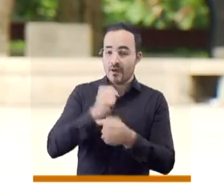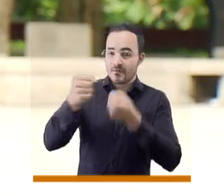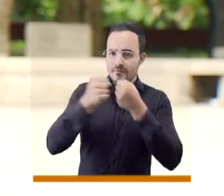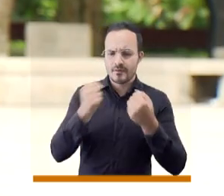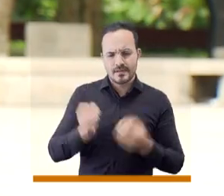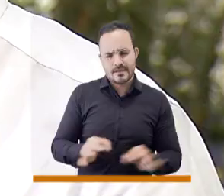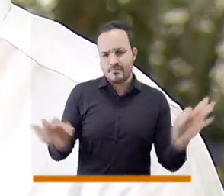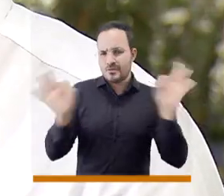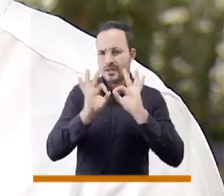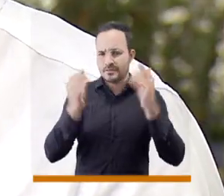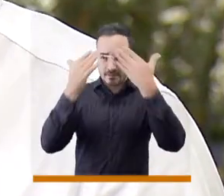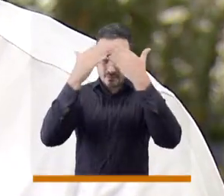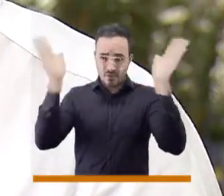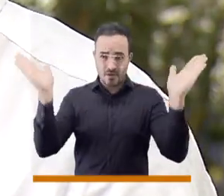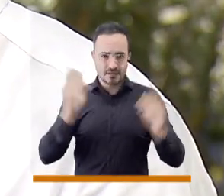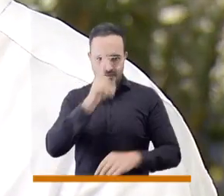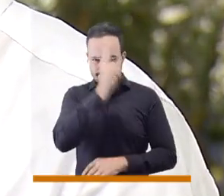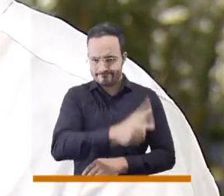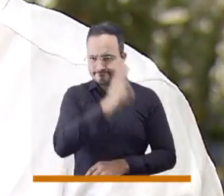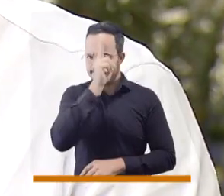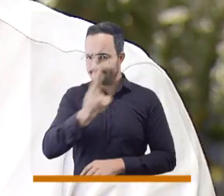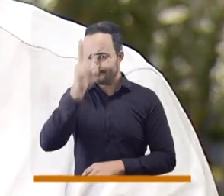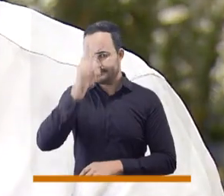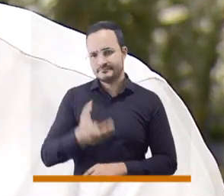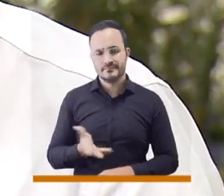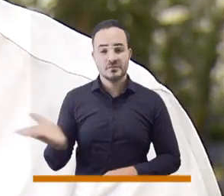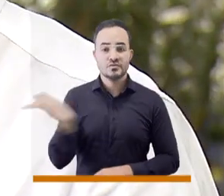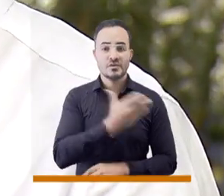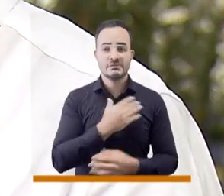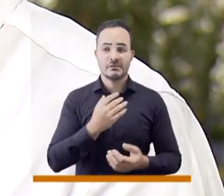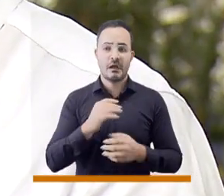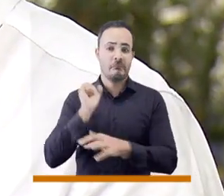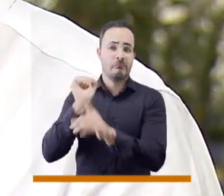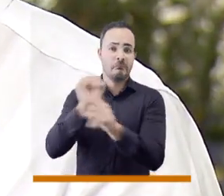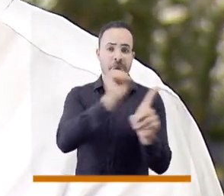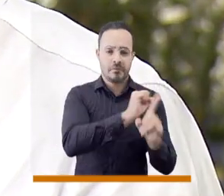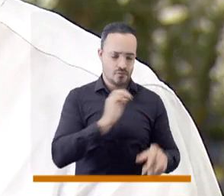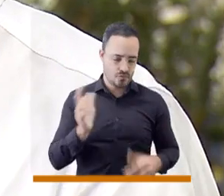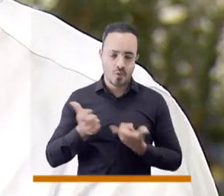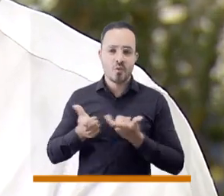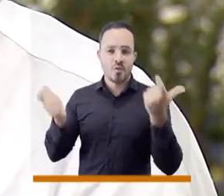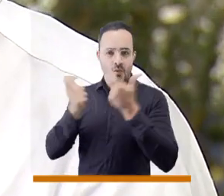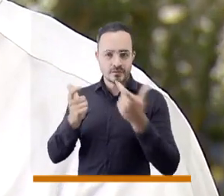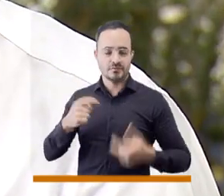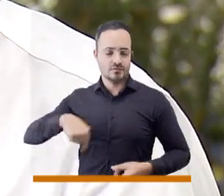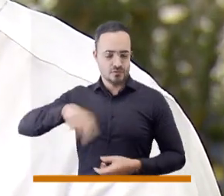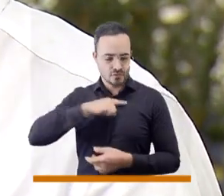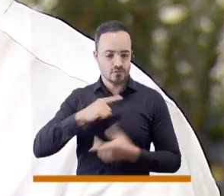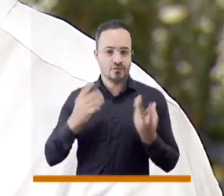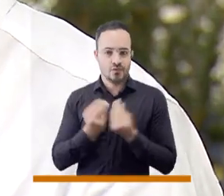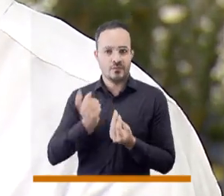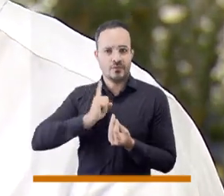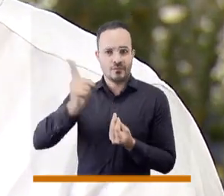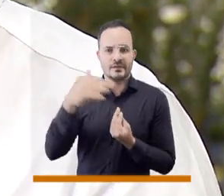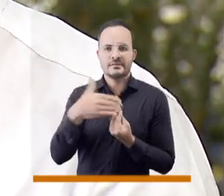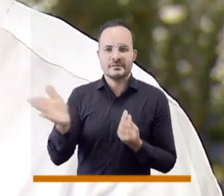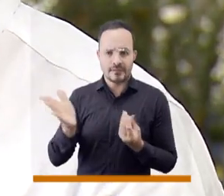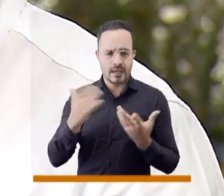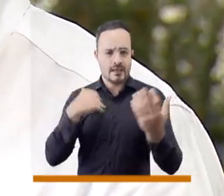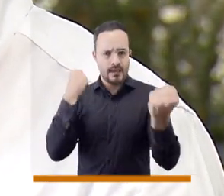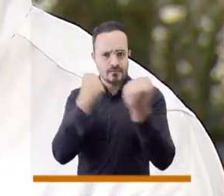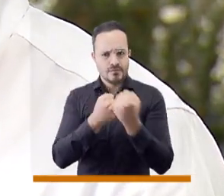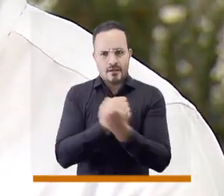los periodistas, la prensa de nuestro país es fundamental para la democracia de todos los colombianos. Ustedes no están solos, y desde el Congreso